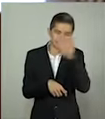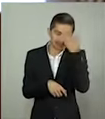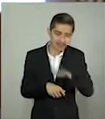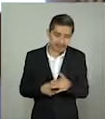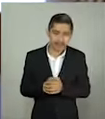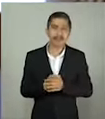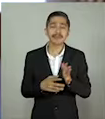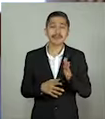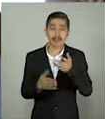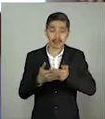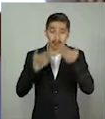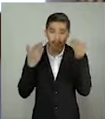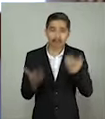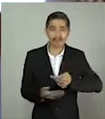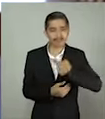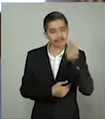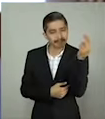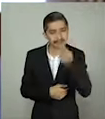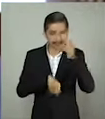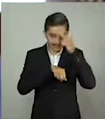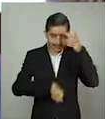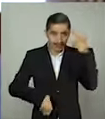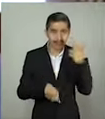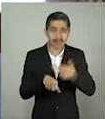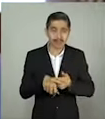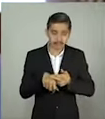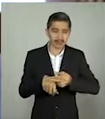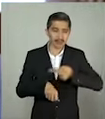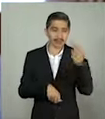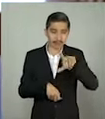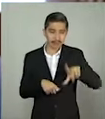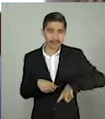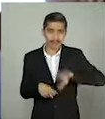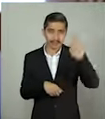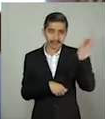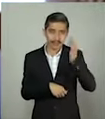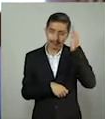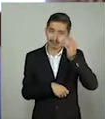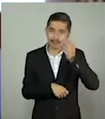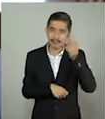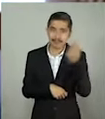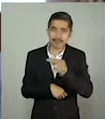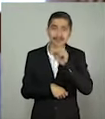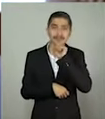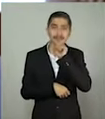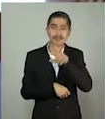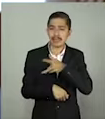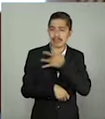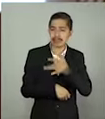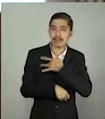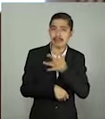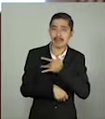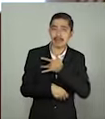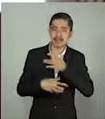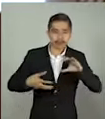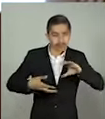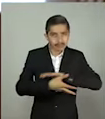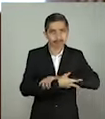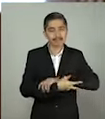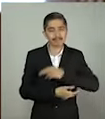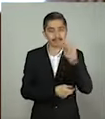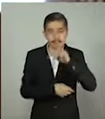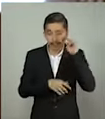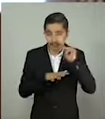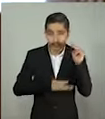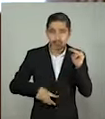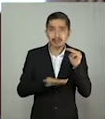más que nunca se requiere de la responsabilidad del gobierno federal y de la sensibilidad y solidaridad